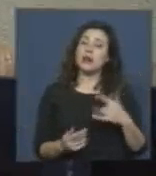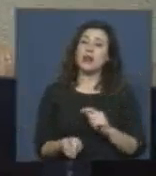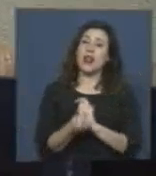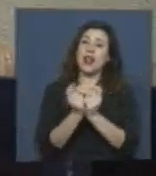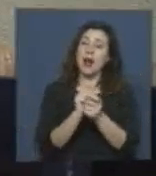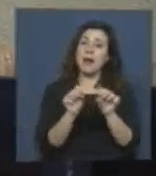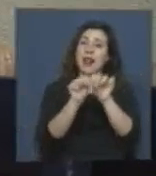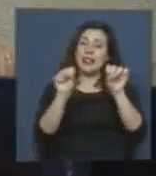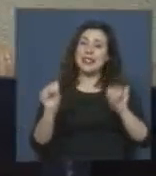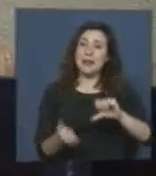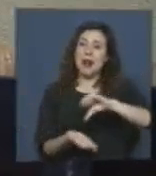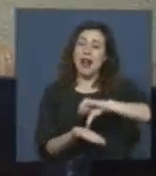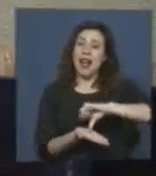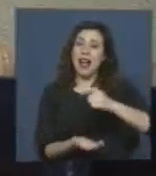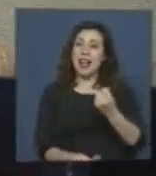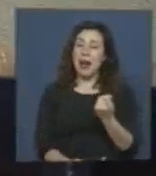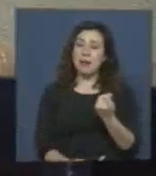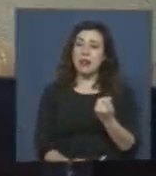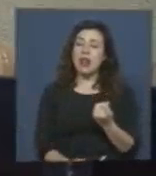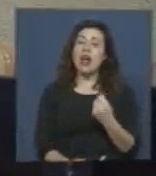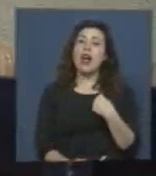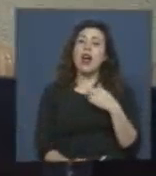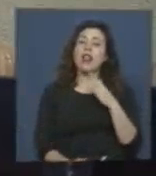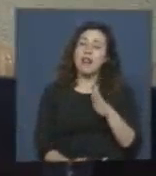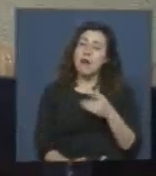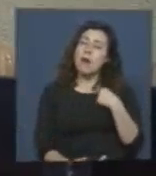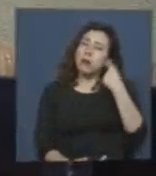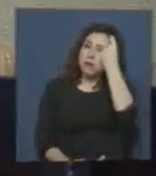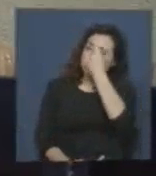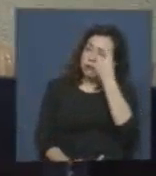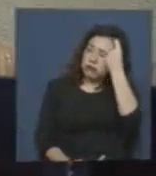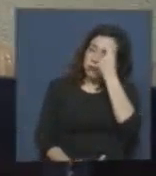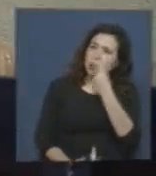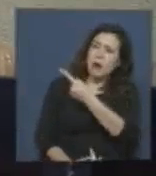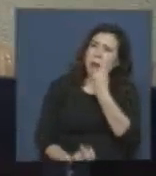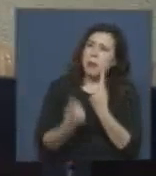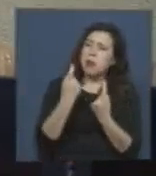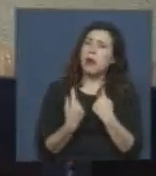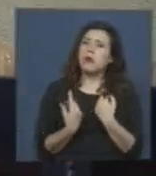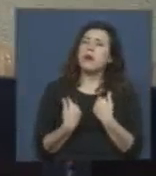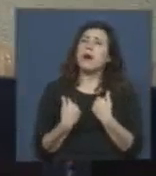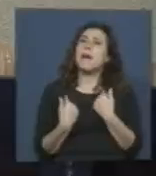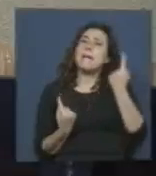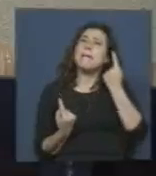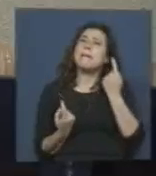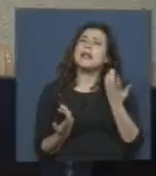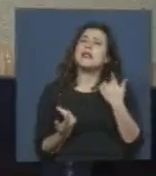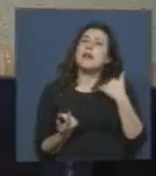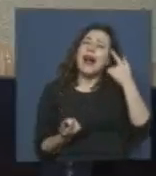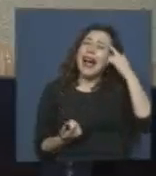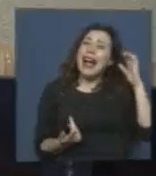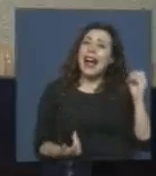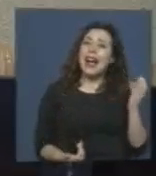sistema capitalista, no podemos dejar de hacernos estos cuestionamientos, pues pensamos o